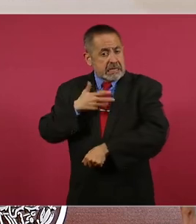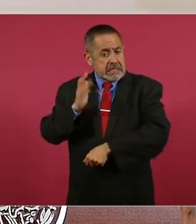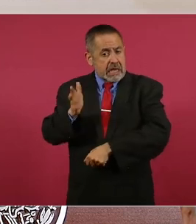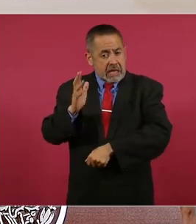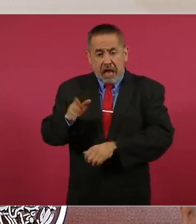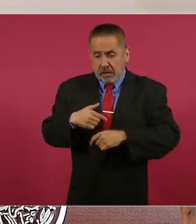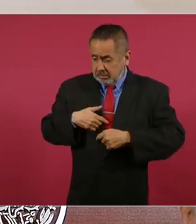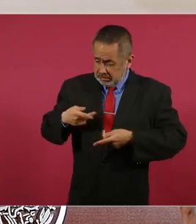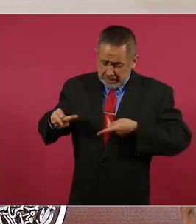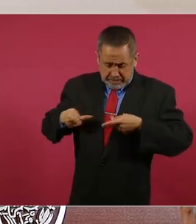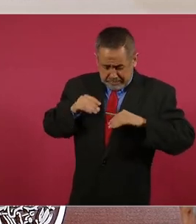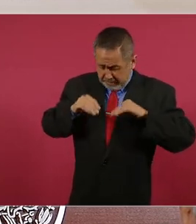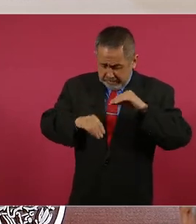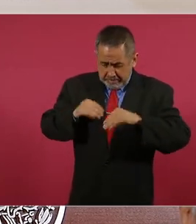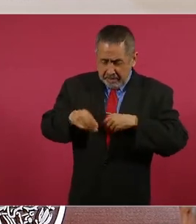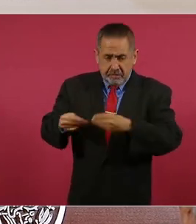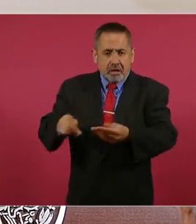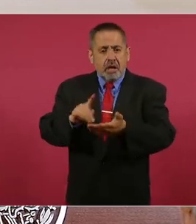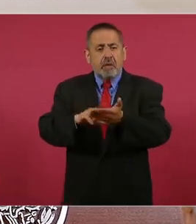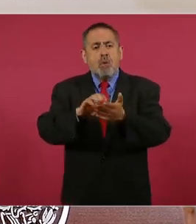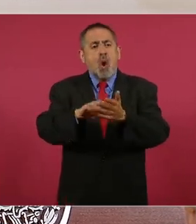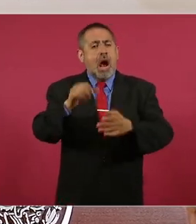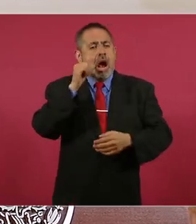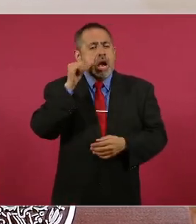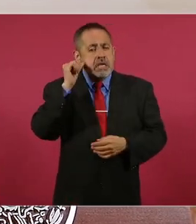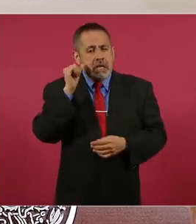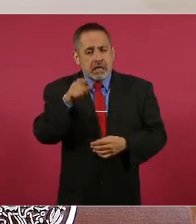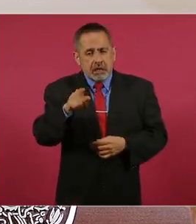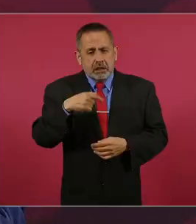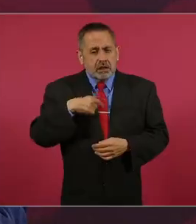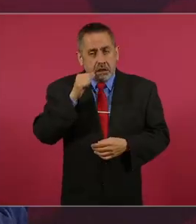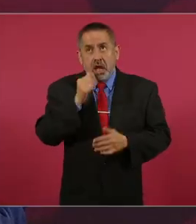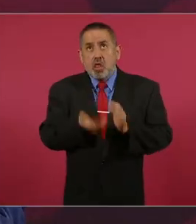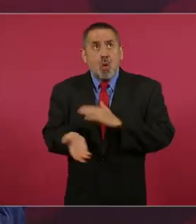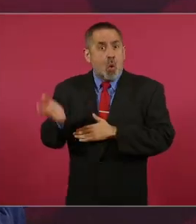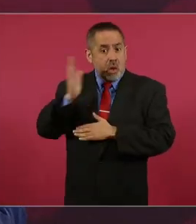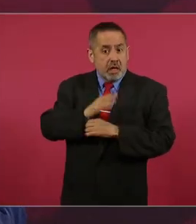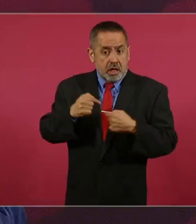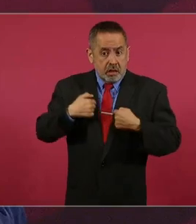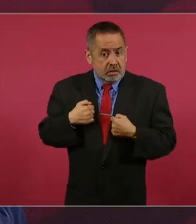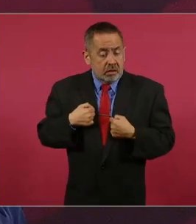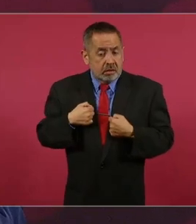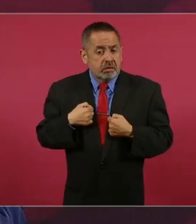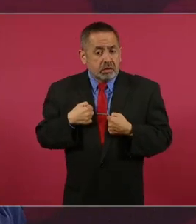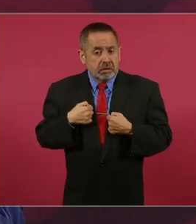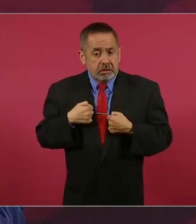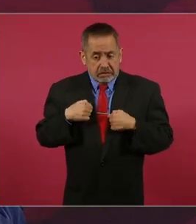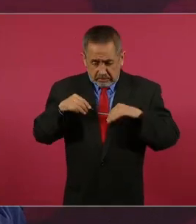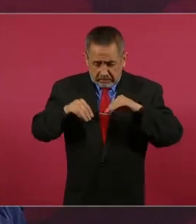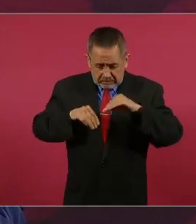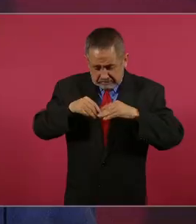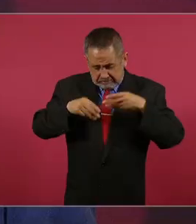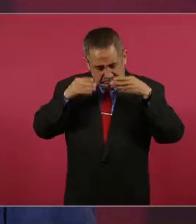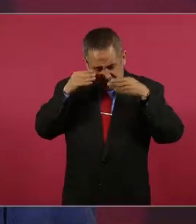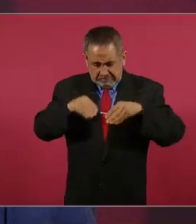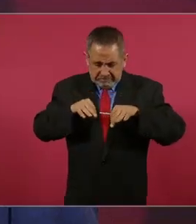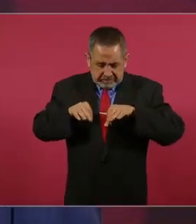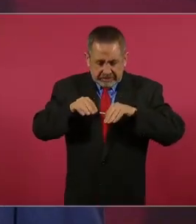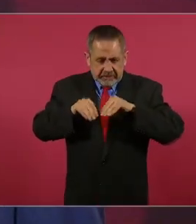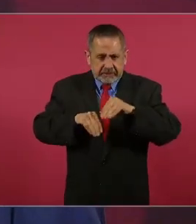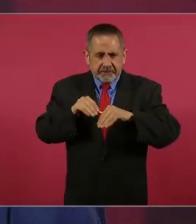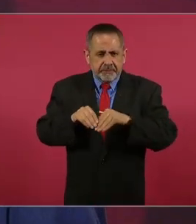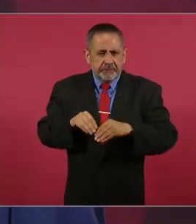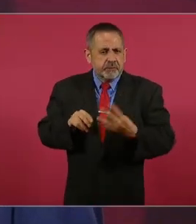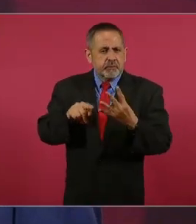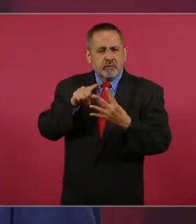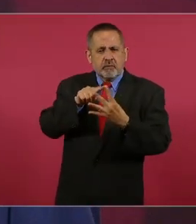Yo soy ayer todo el día lo dediqué a